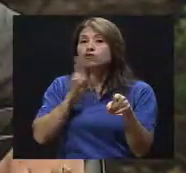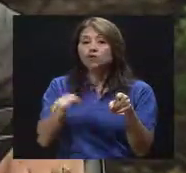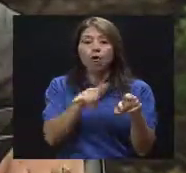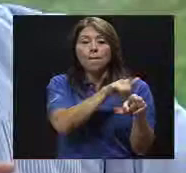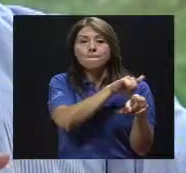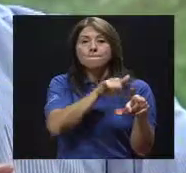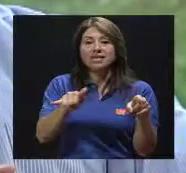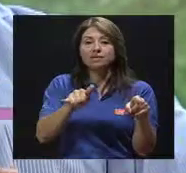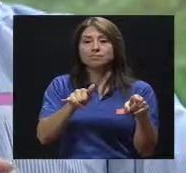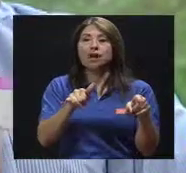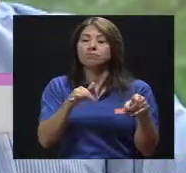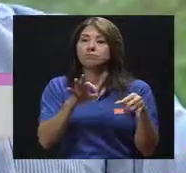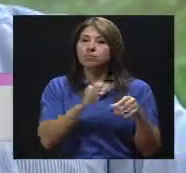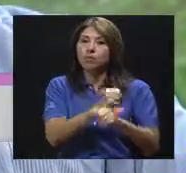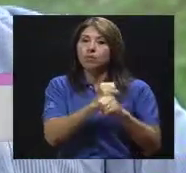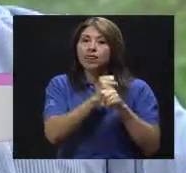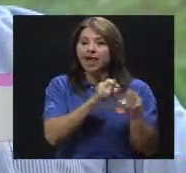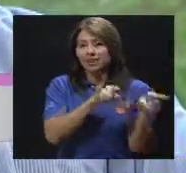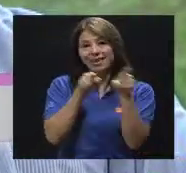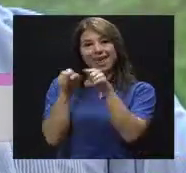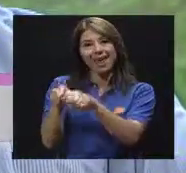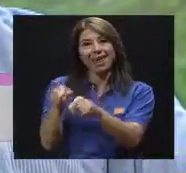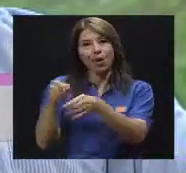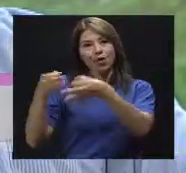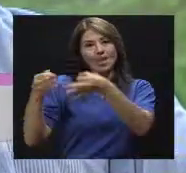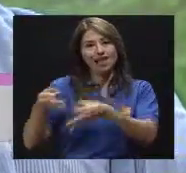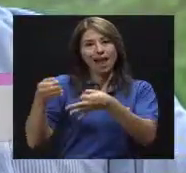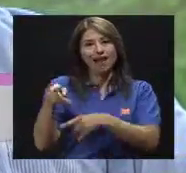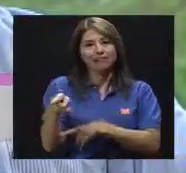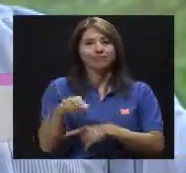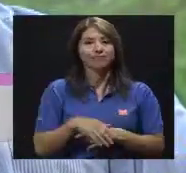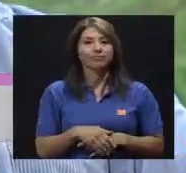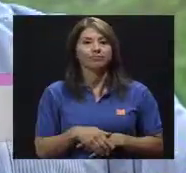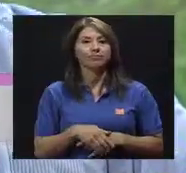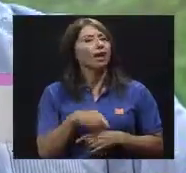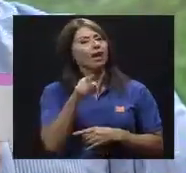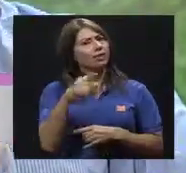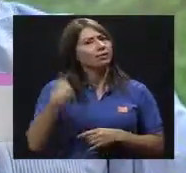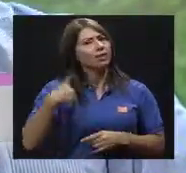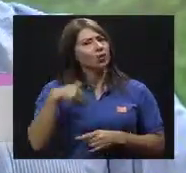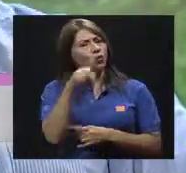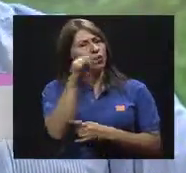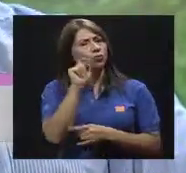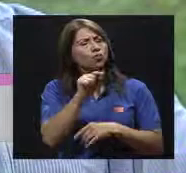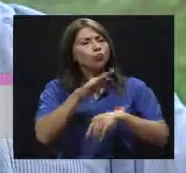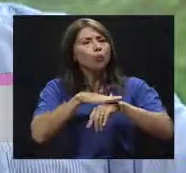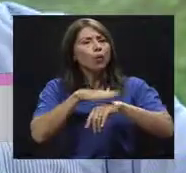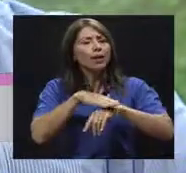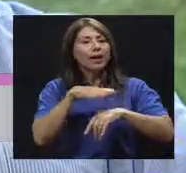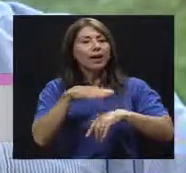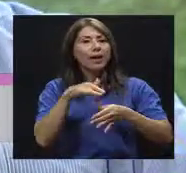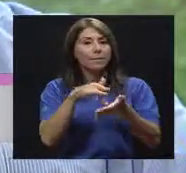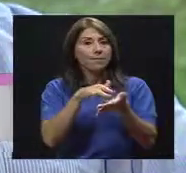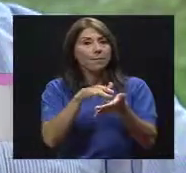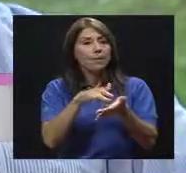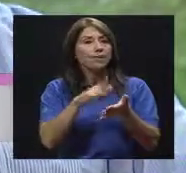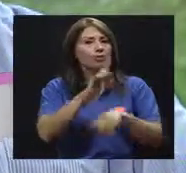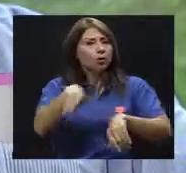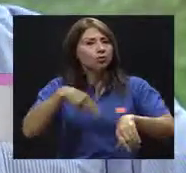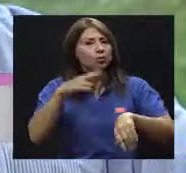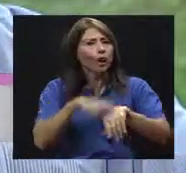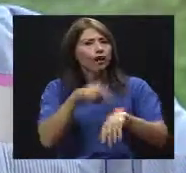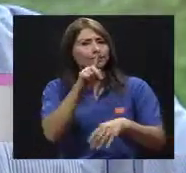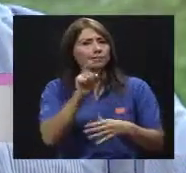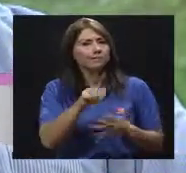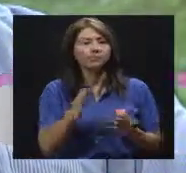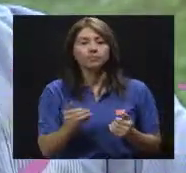original. Doctora, ¿qué nos podría decir acerca de la consulta que hizo el señor acerca de los medicamentos o los productos